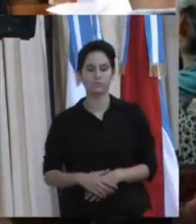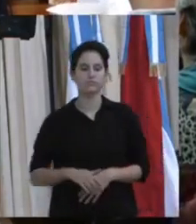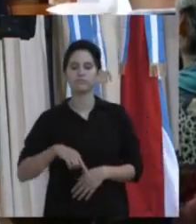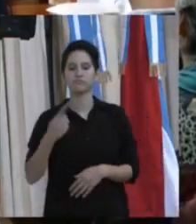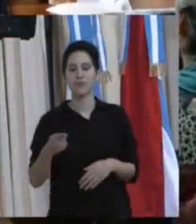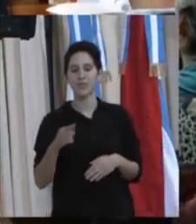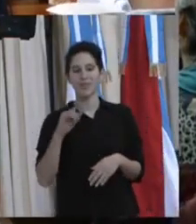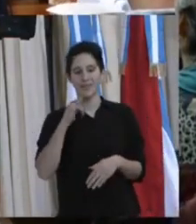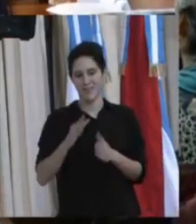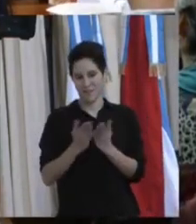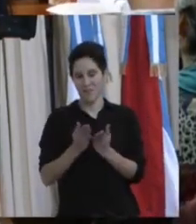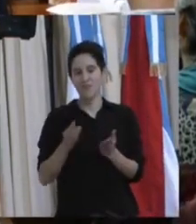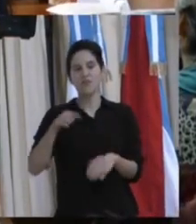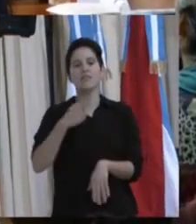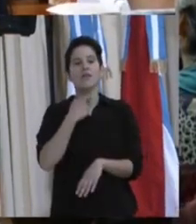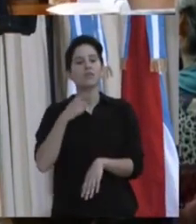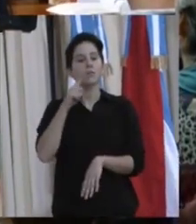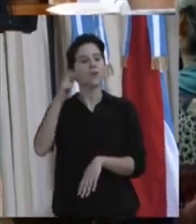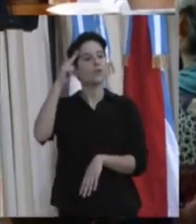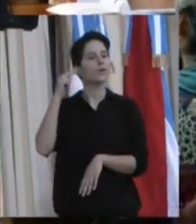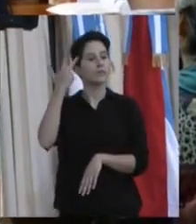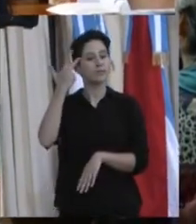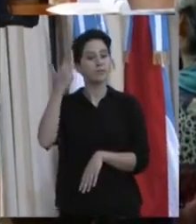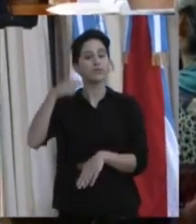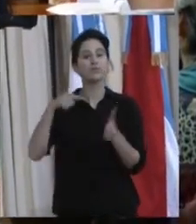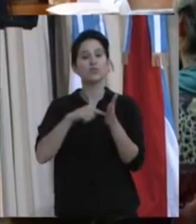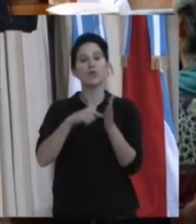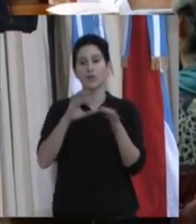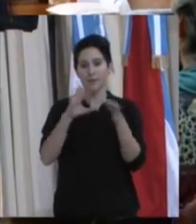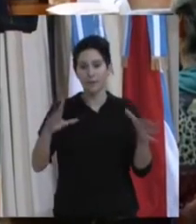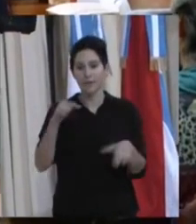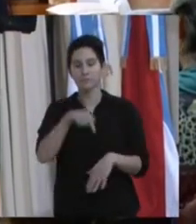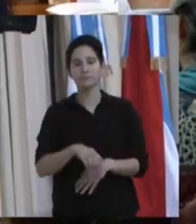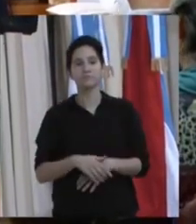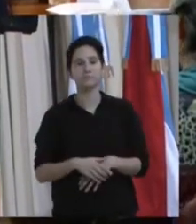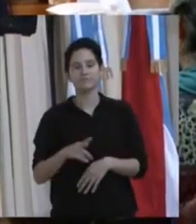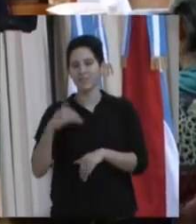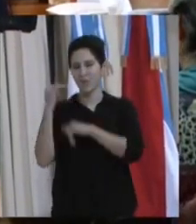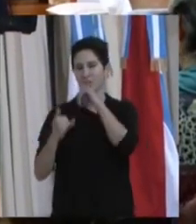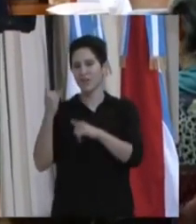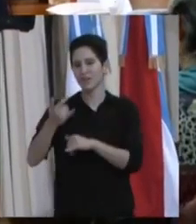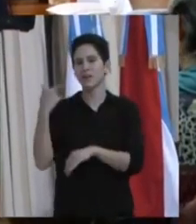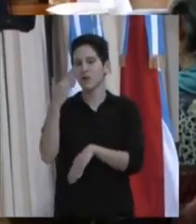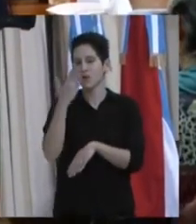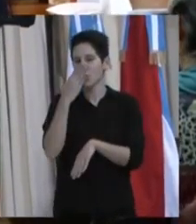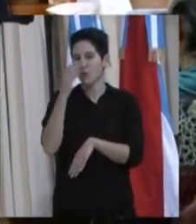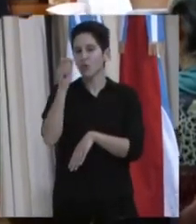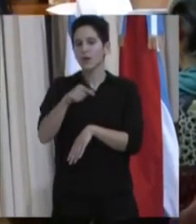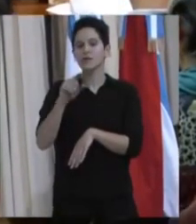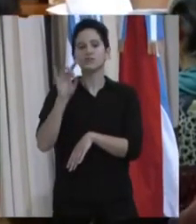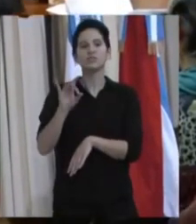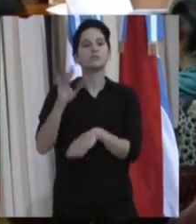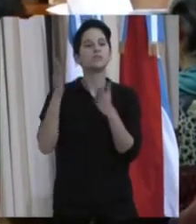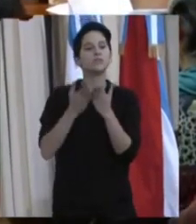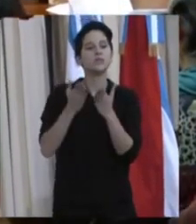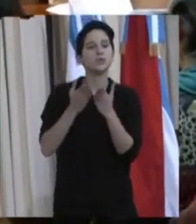Otra revistita, agosto de 1918, la revista de Córdoba Libre, les contaba de que en Córdoba solamente estudiaban